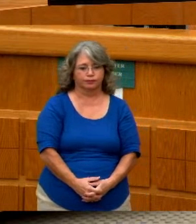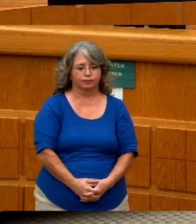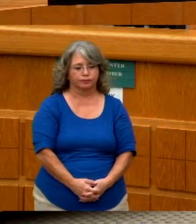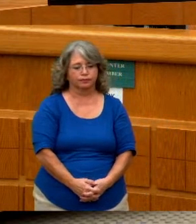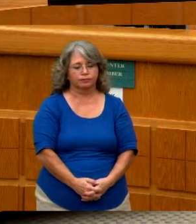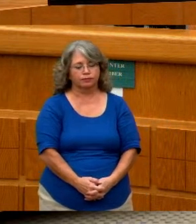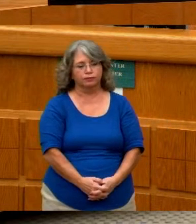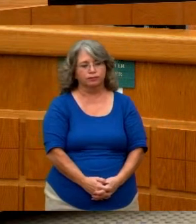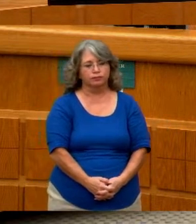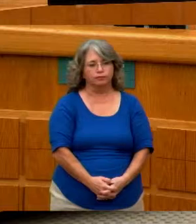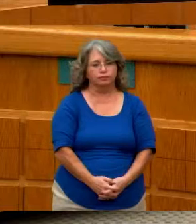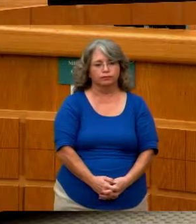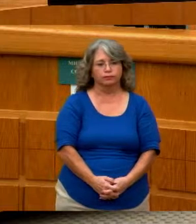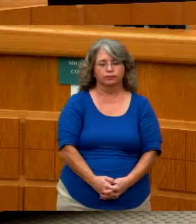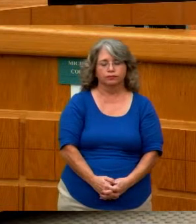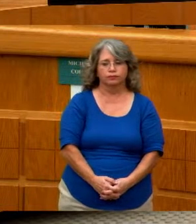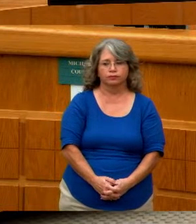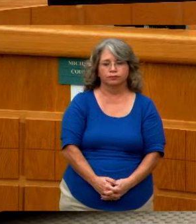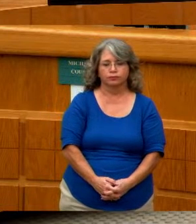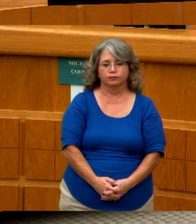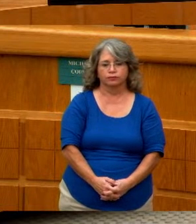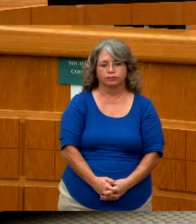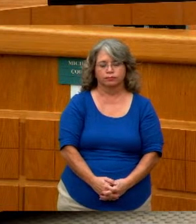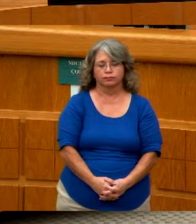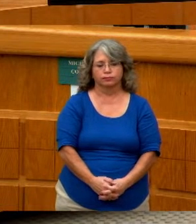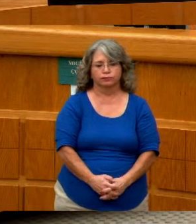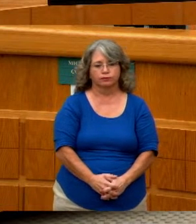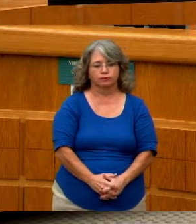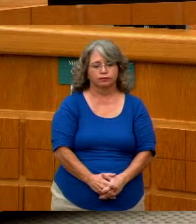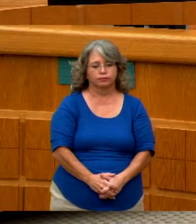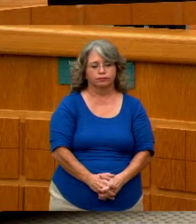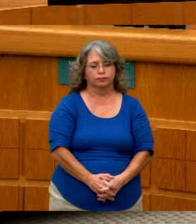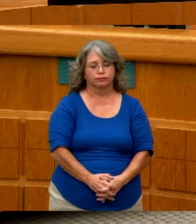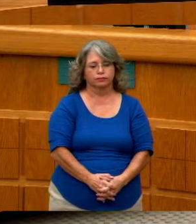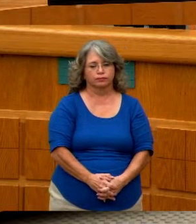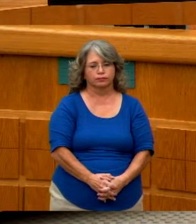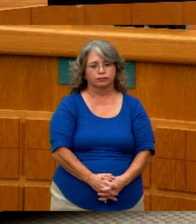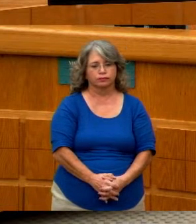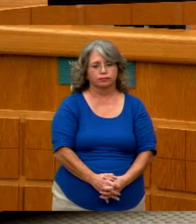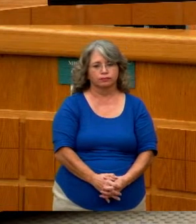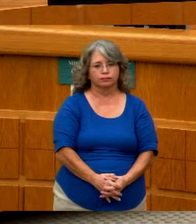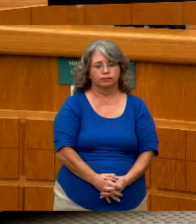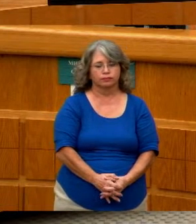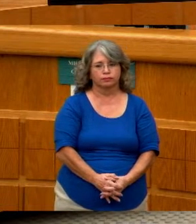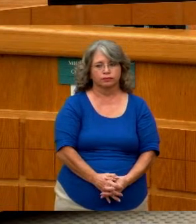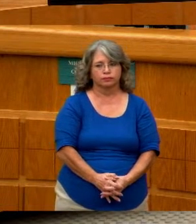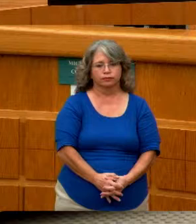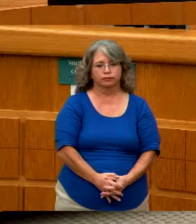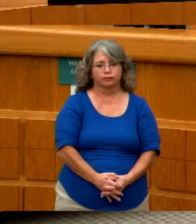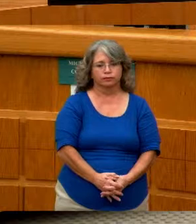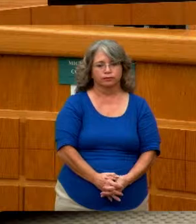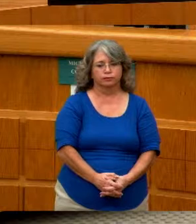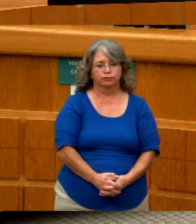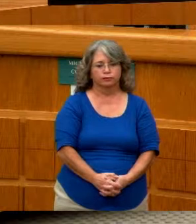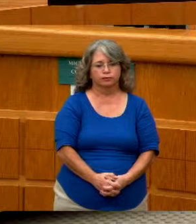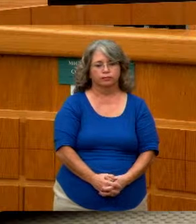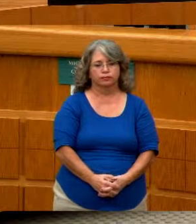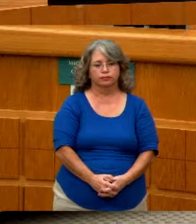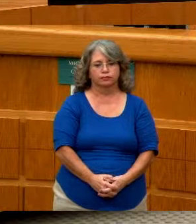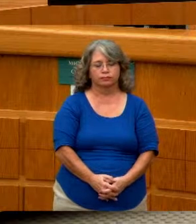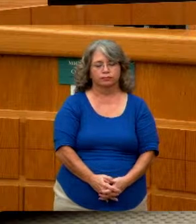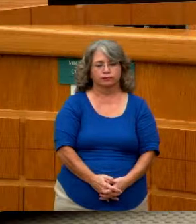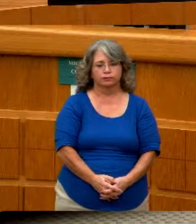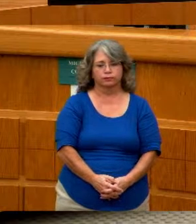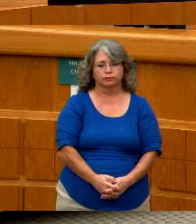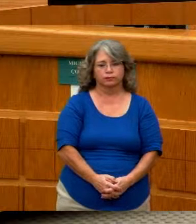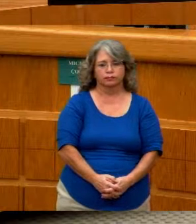transmisión se encuentra en 1.8, lo que significa que una persona infectada puede contagiar a 2 adicionales y así sucesivamente. Las hospitalizaciones también